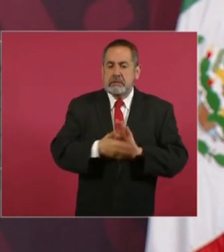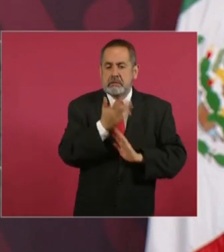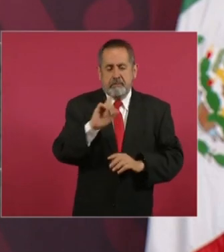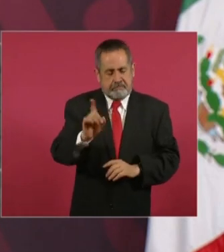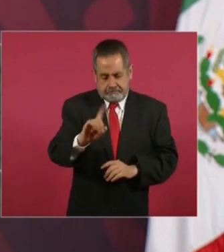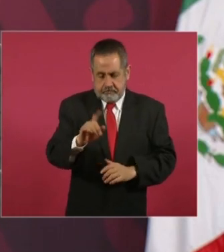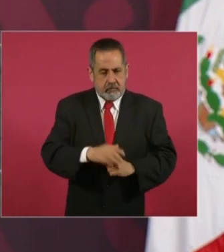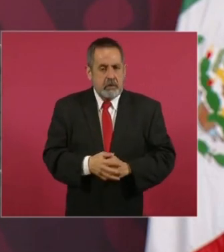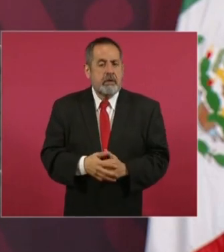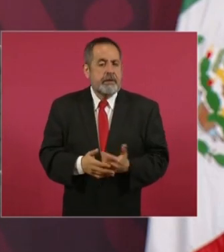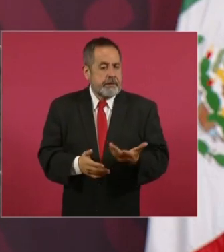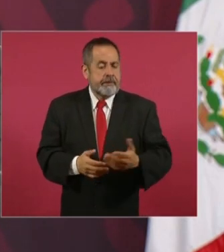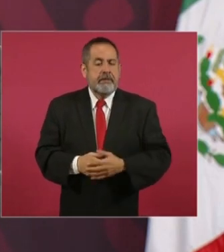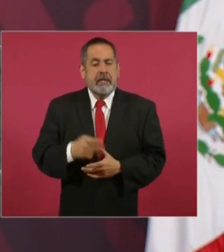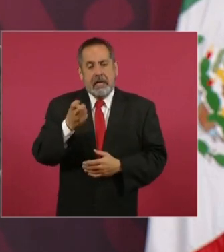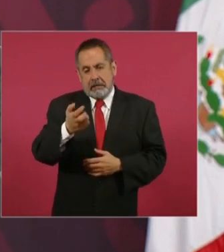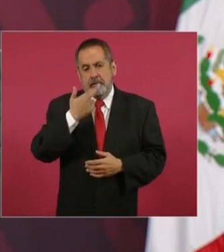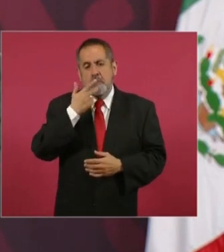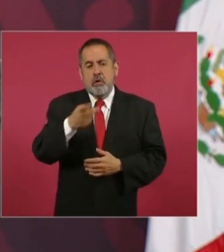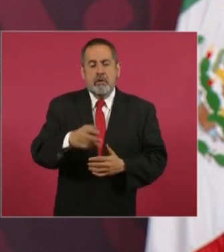Eso es lo mejor, ¿no?